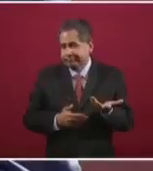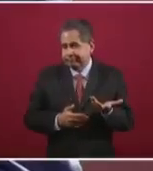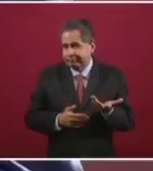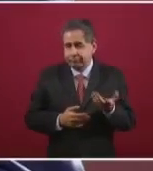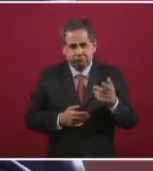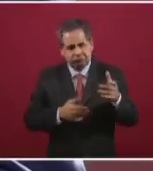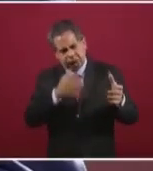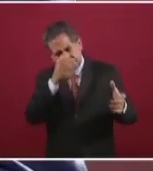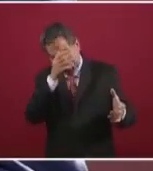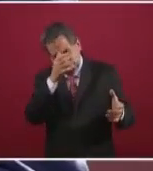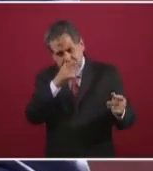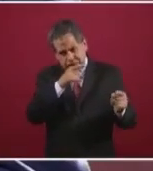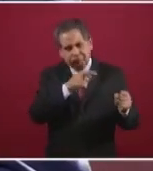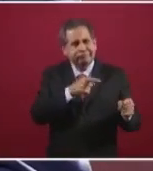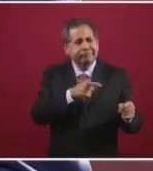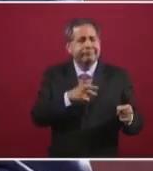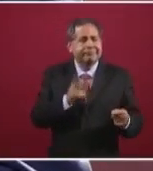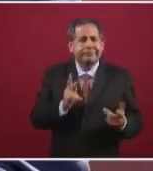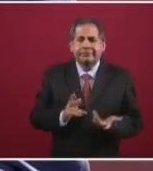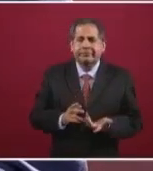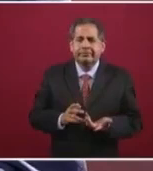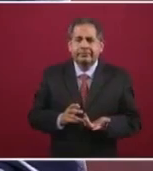saben mucho,